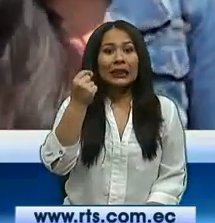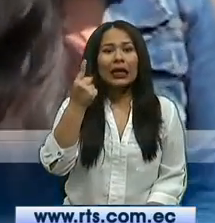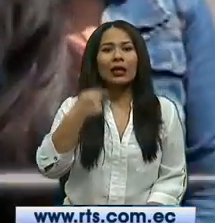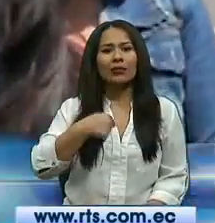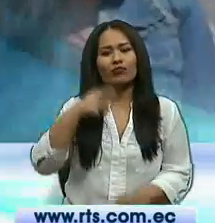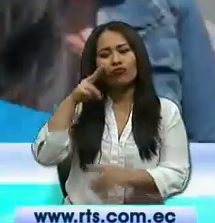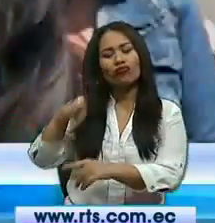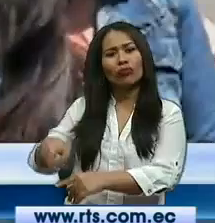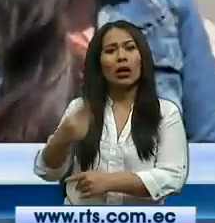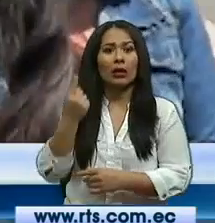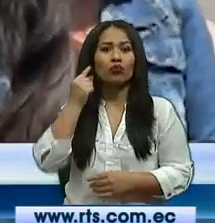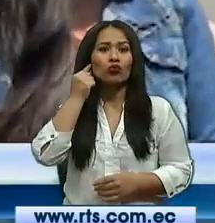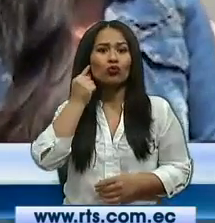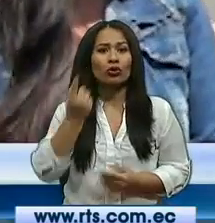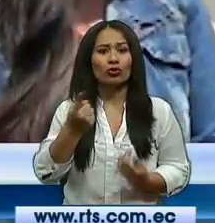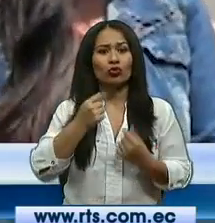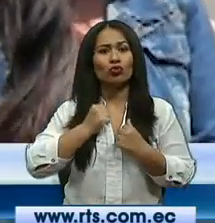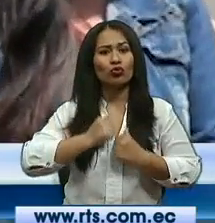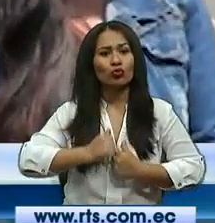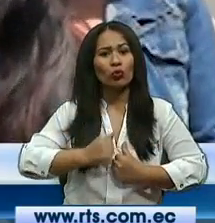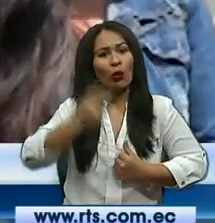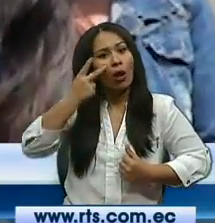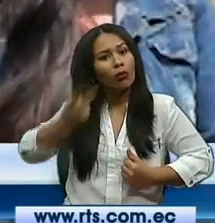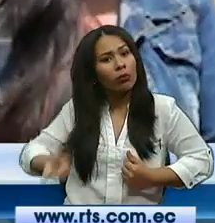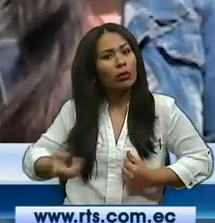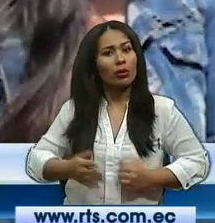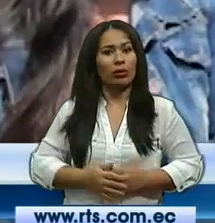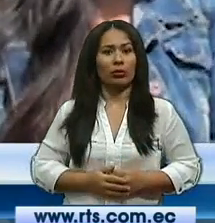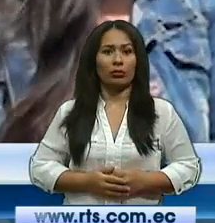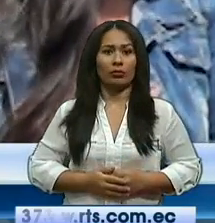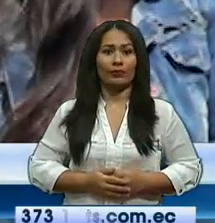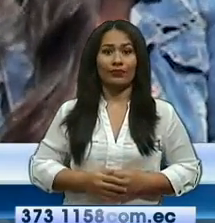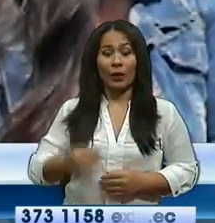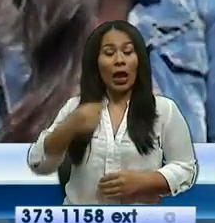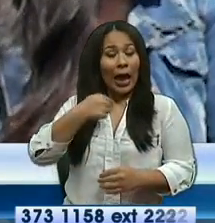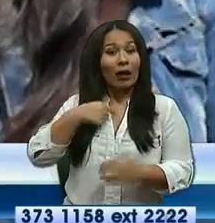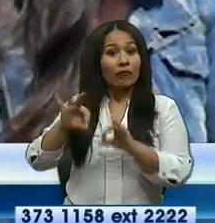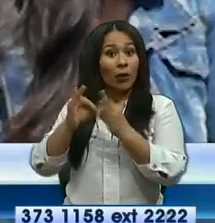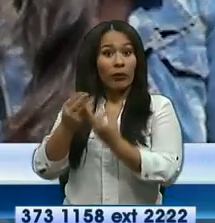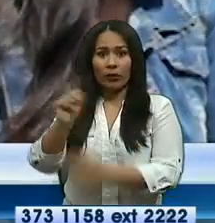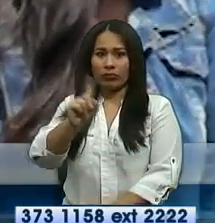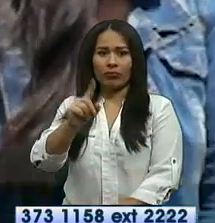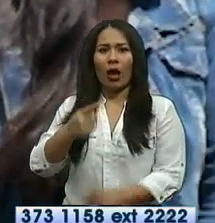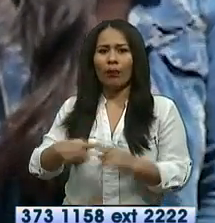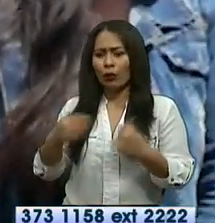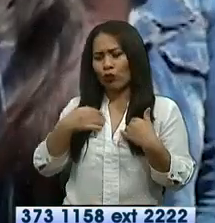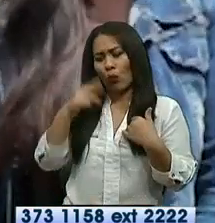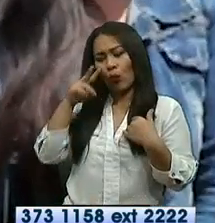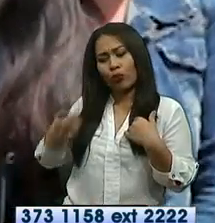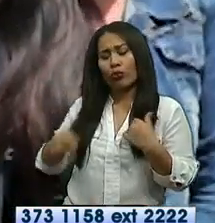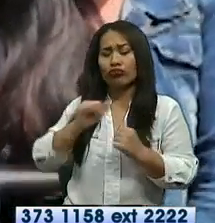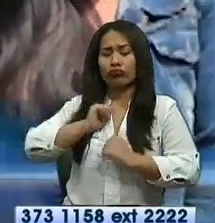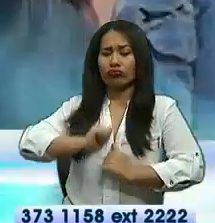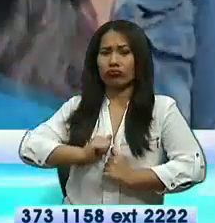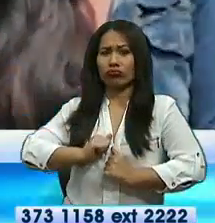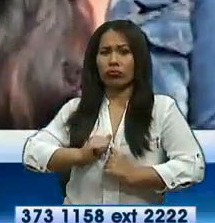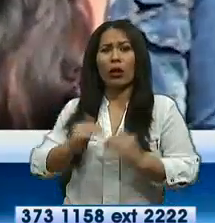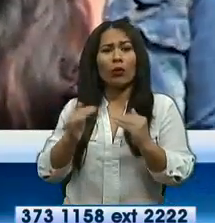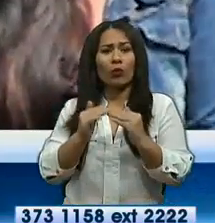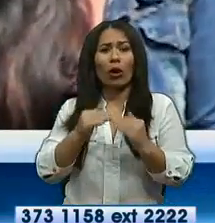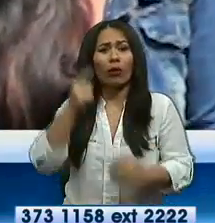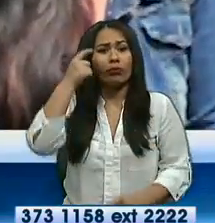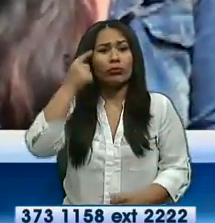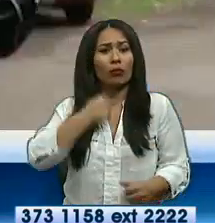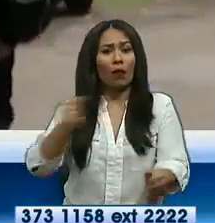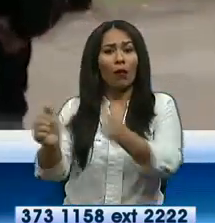secas cómo estamos sufriendo, vea. No es porque es unas personas ajenas, sino somos carne y huesos, somos entre familiares, hermanos,